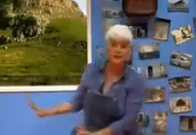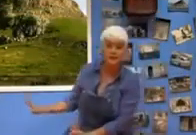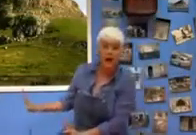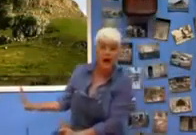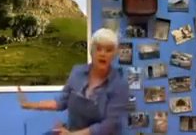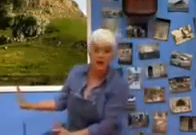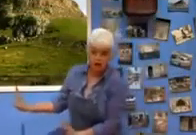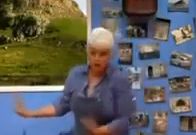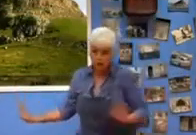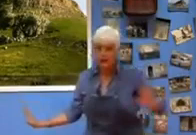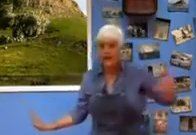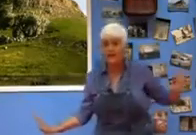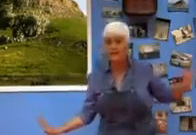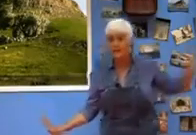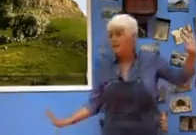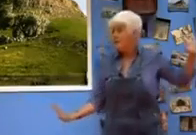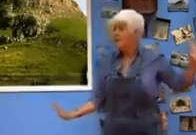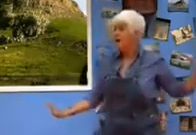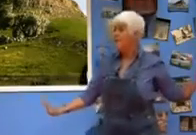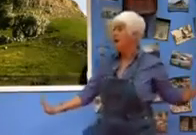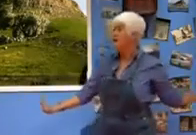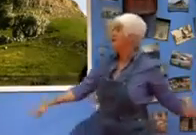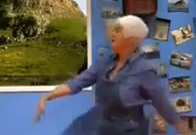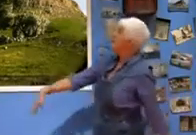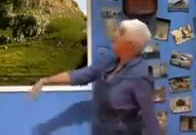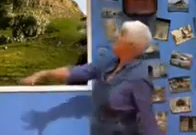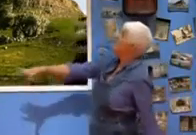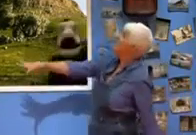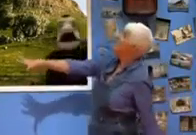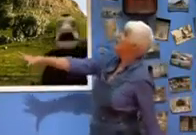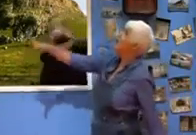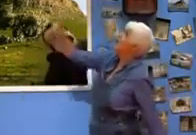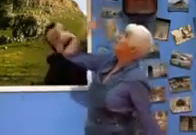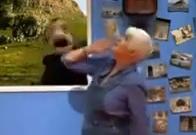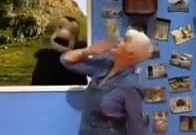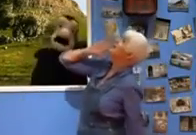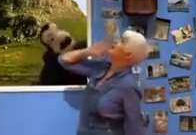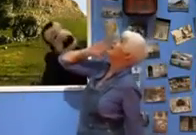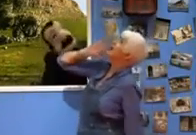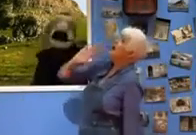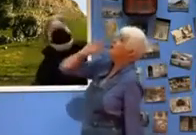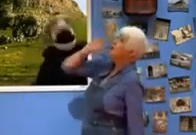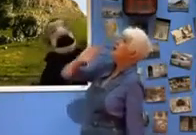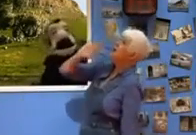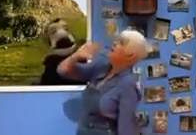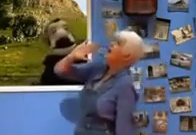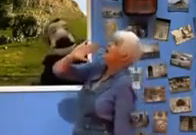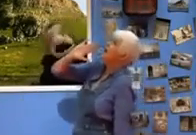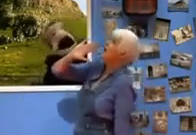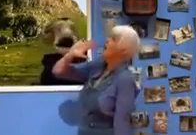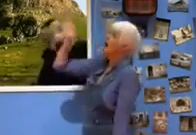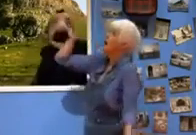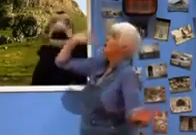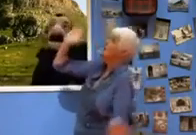castillo medieval donde las damas en peligro gritan,